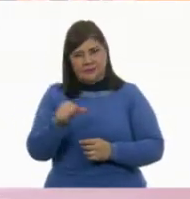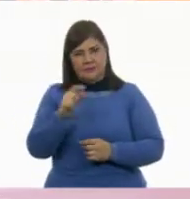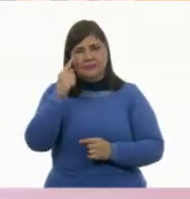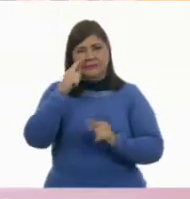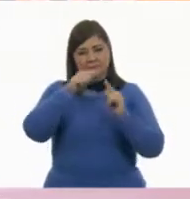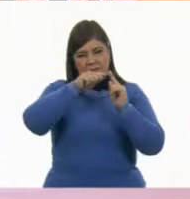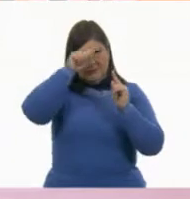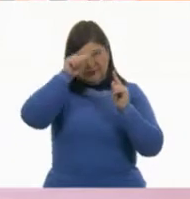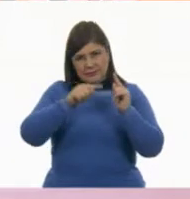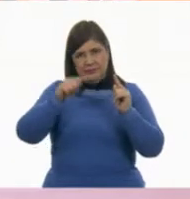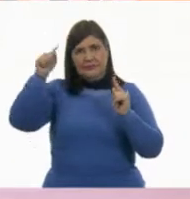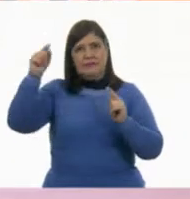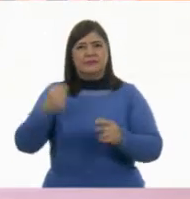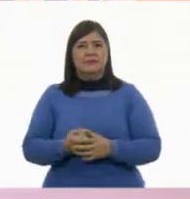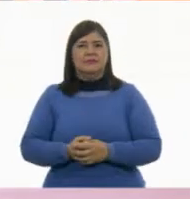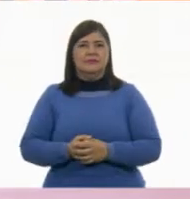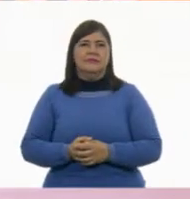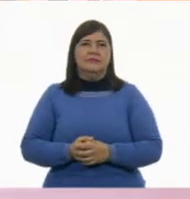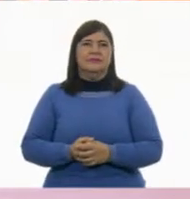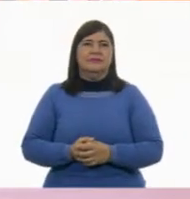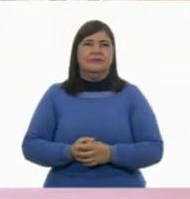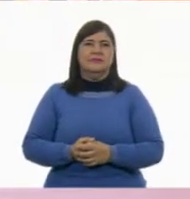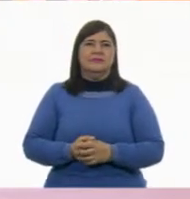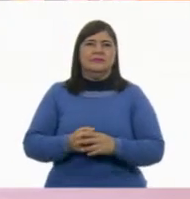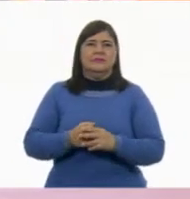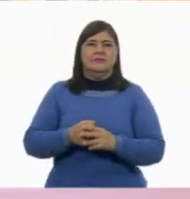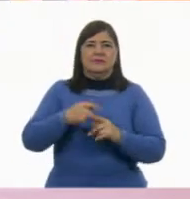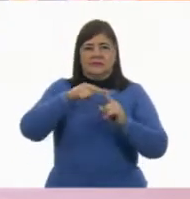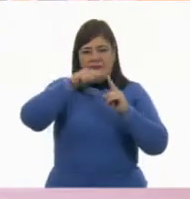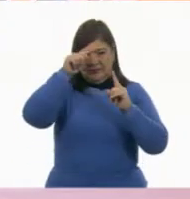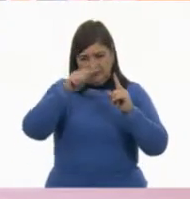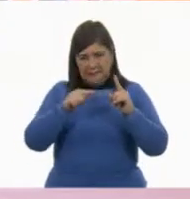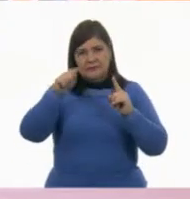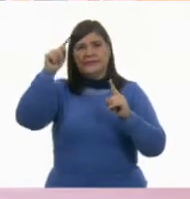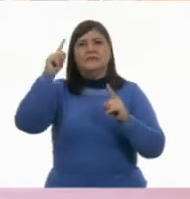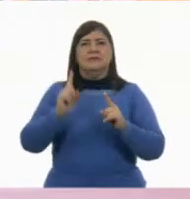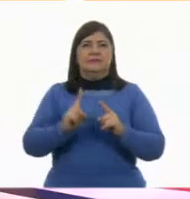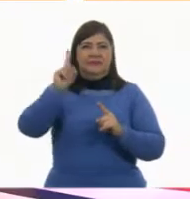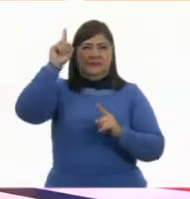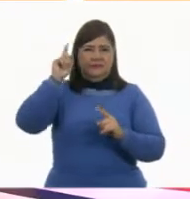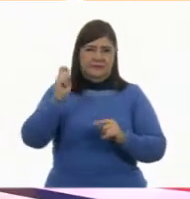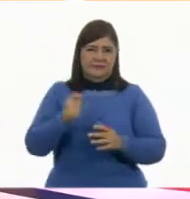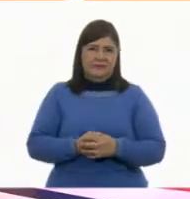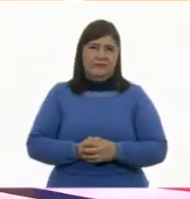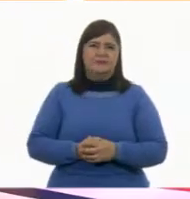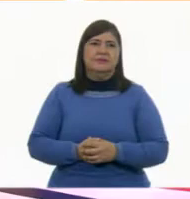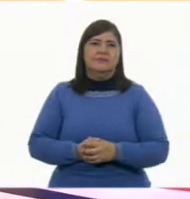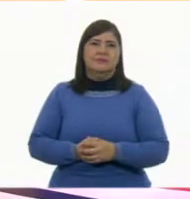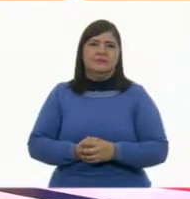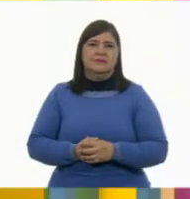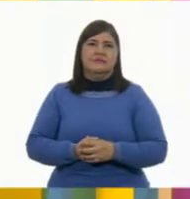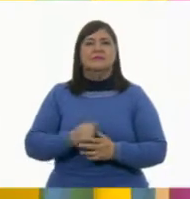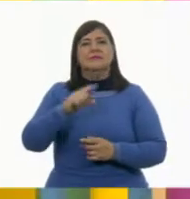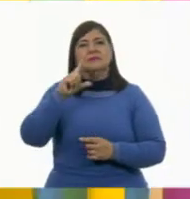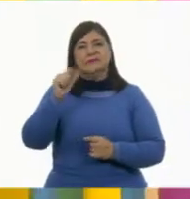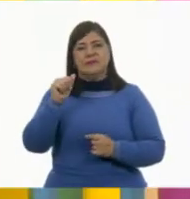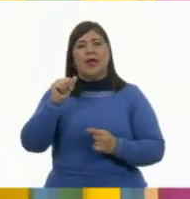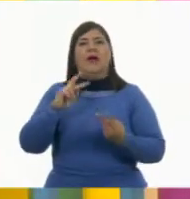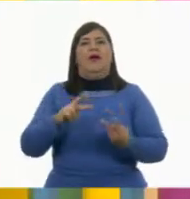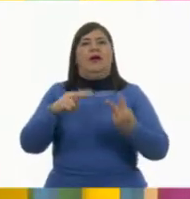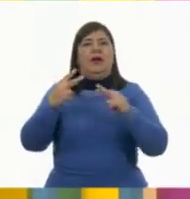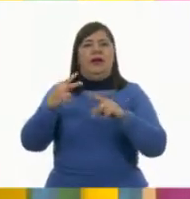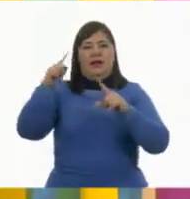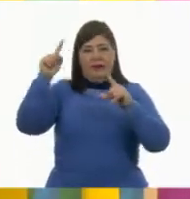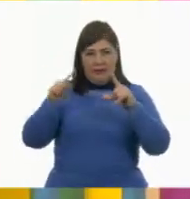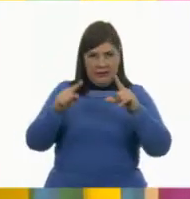en zigzag. Pero el zigzag está hacia arriba. Hacia arriba. Hacia arriba. Hacia arriba. Y luego está hacia abajo.